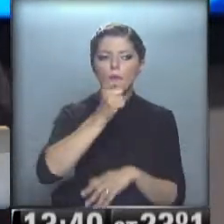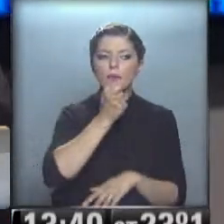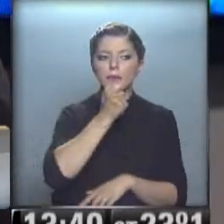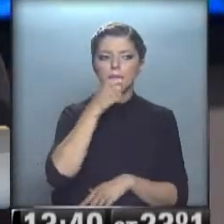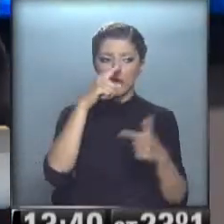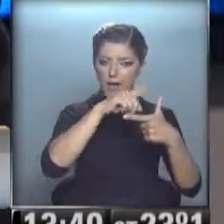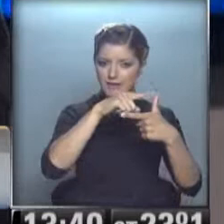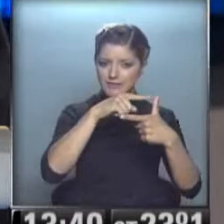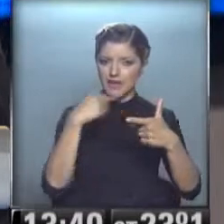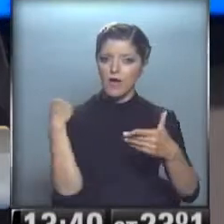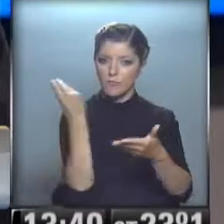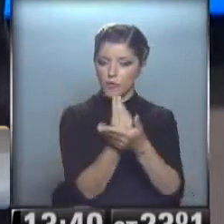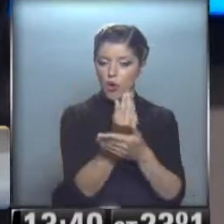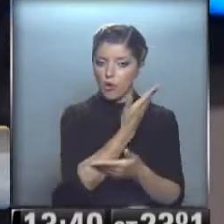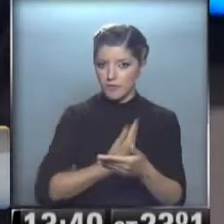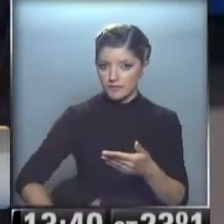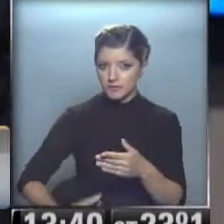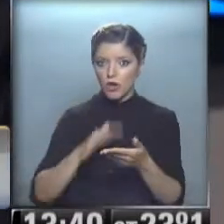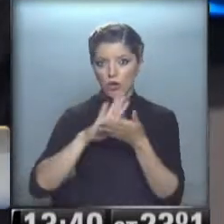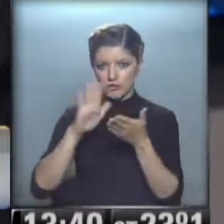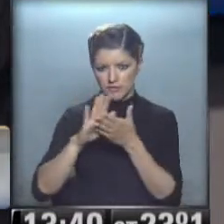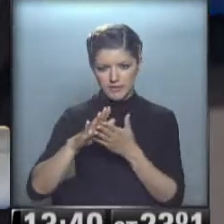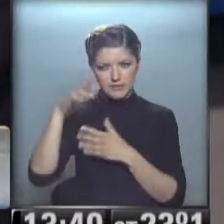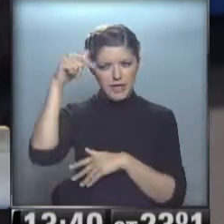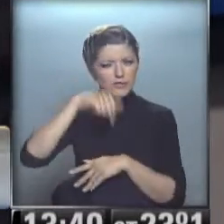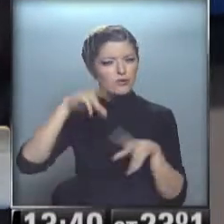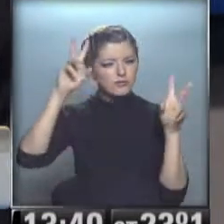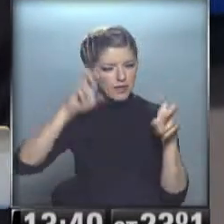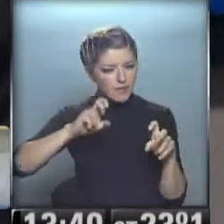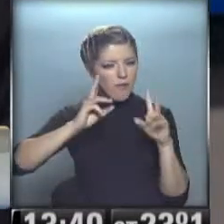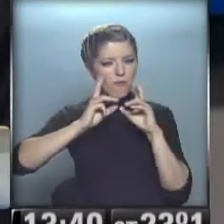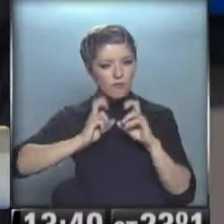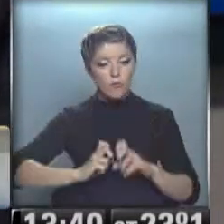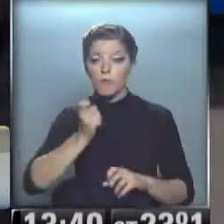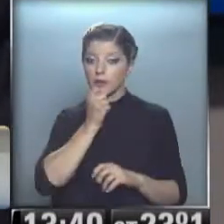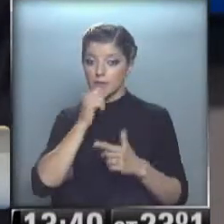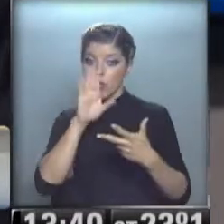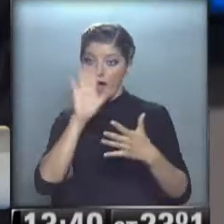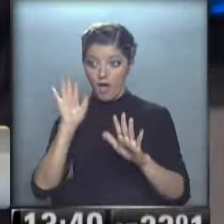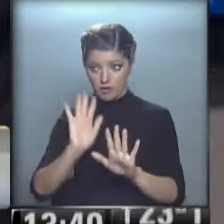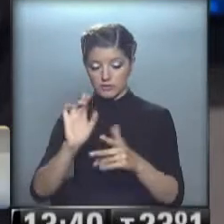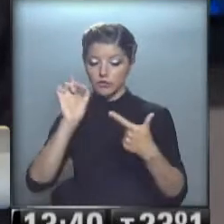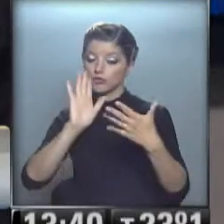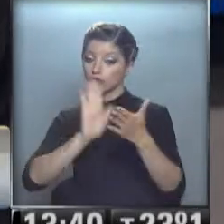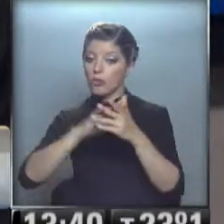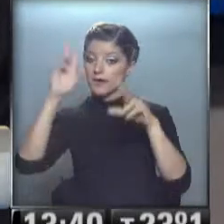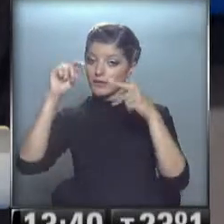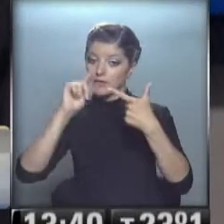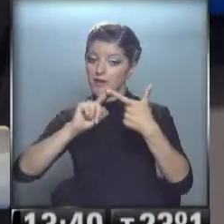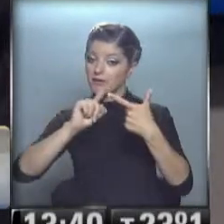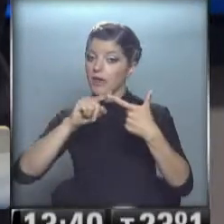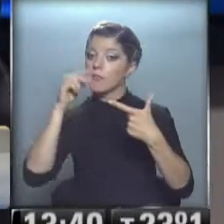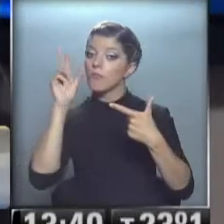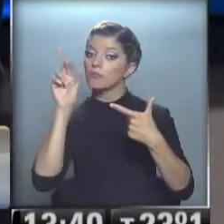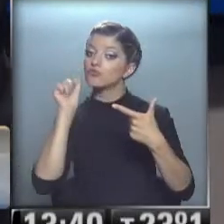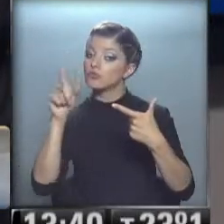a reflotar estos temas, porque ella siempre ha sido muy cautelosa con el caso del padre de Evelyn Matthei, a quien ella conocía muy bien. Trató de